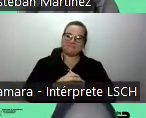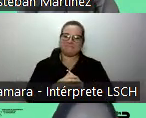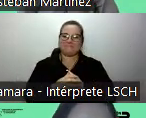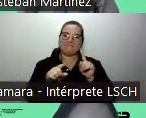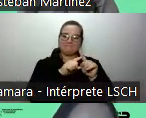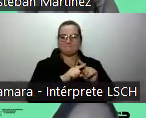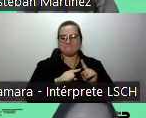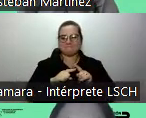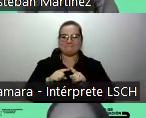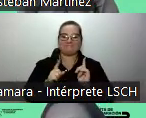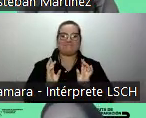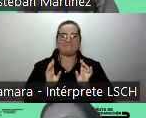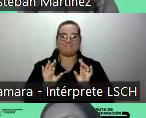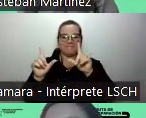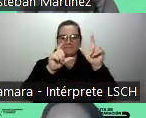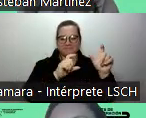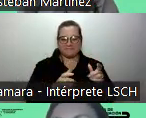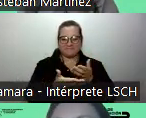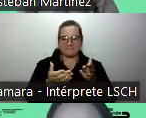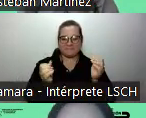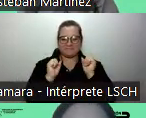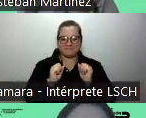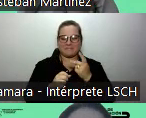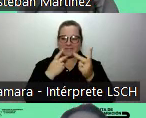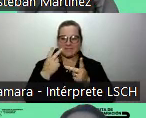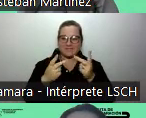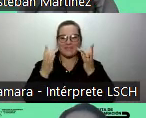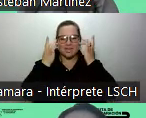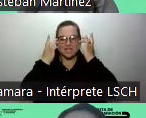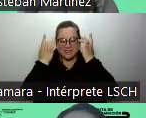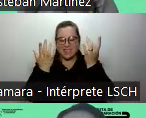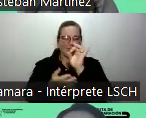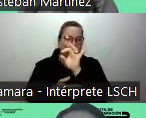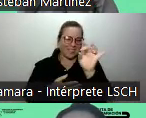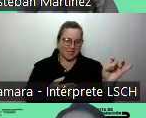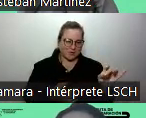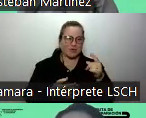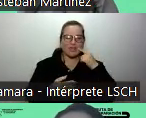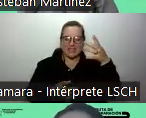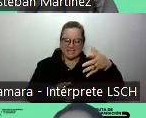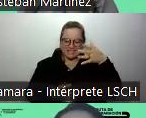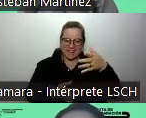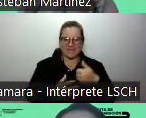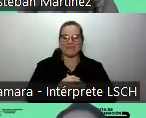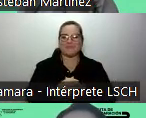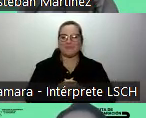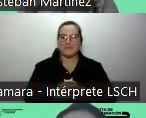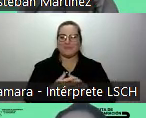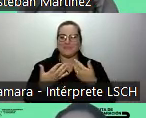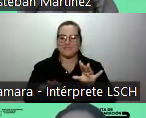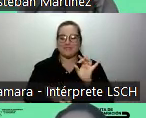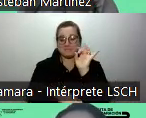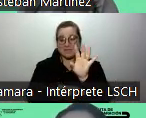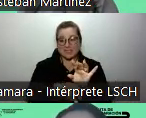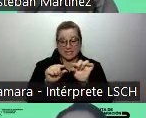eh podamos verlo alegres y contentos a partir de esta charla les dejé aquí en el